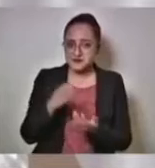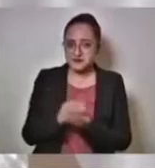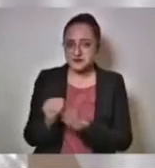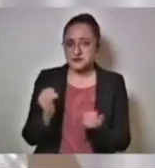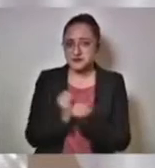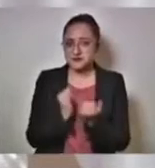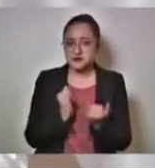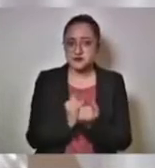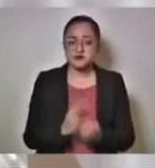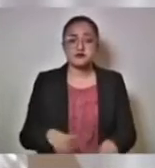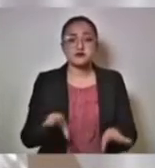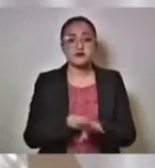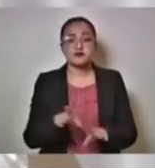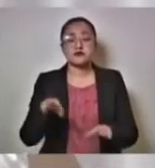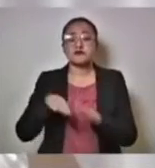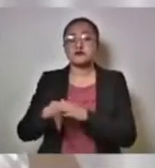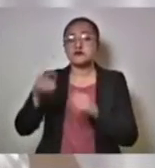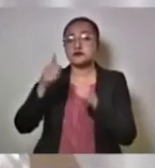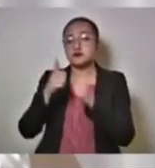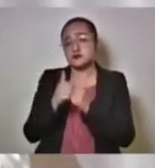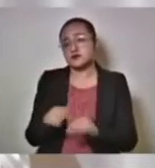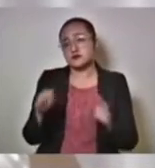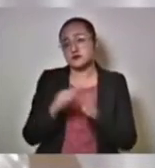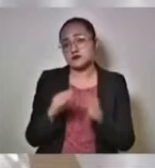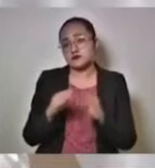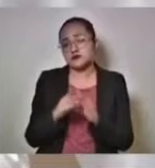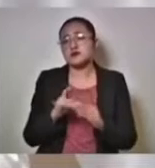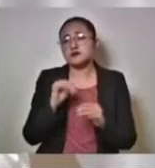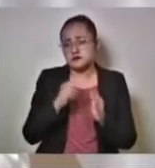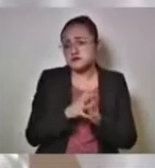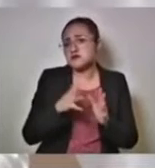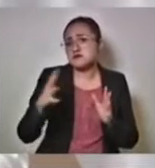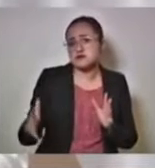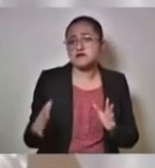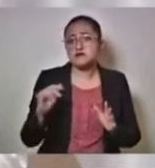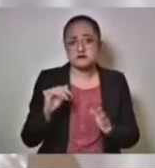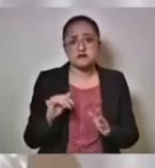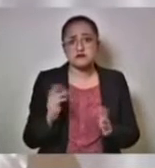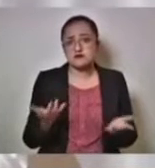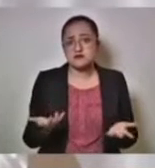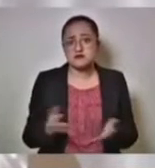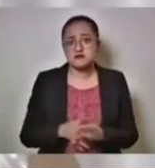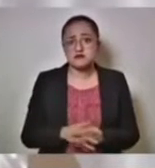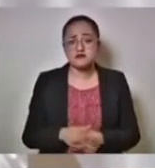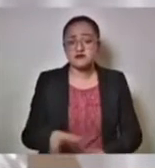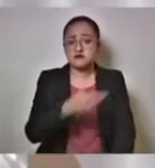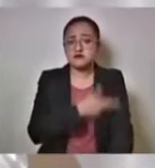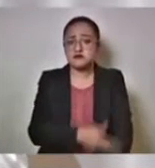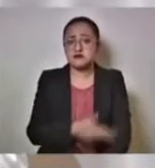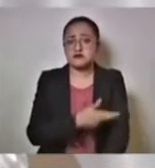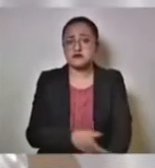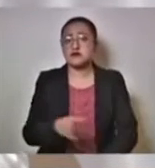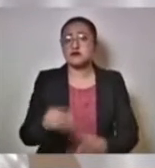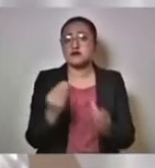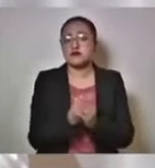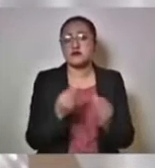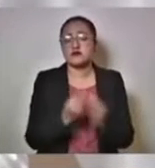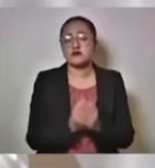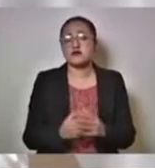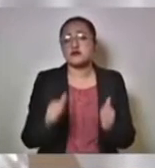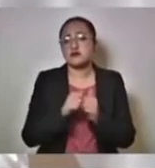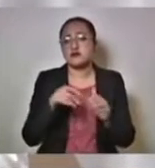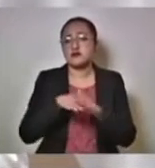término de confinamiento se amplia desde luego que sí la manera de resolver los asuntos de